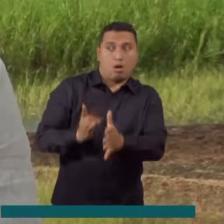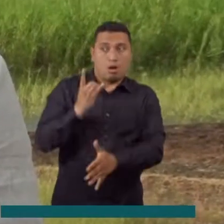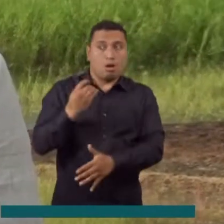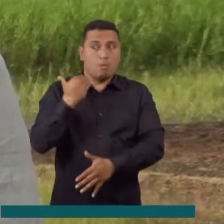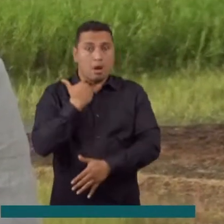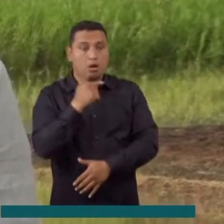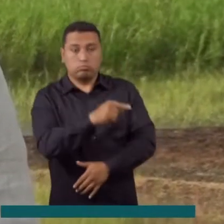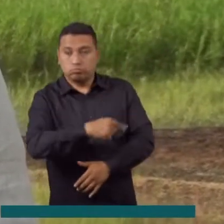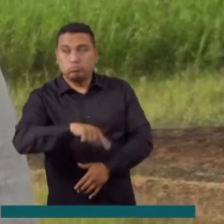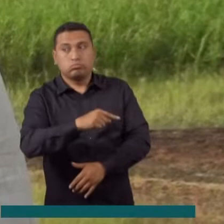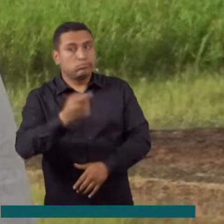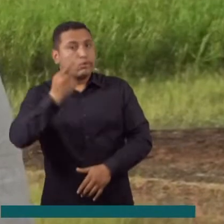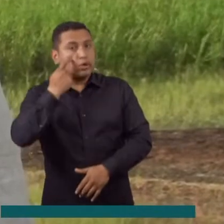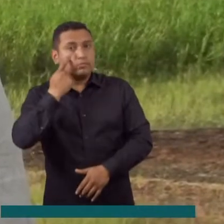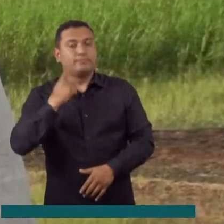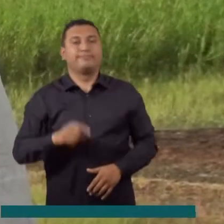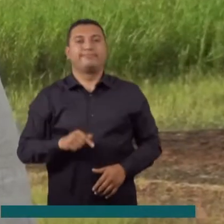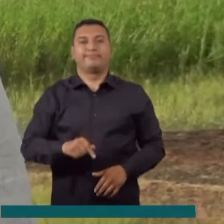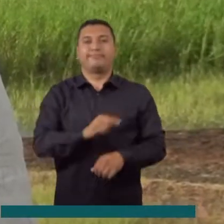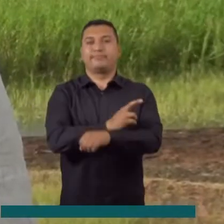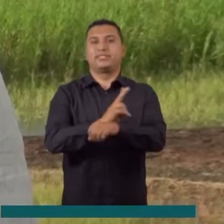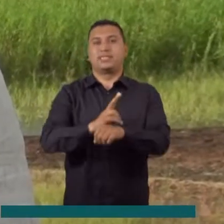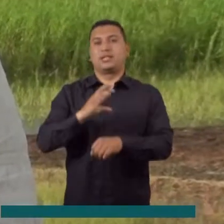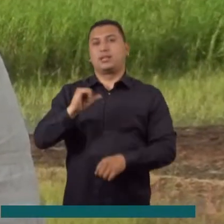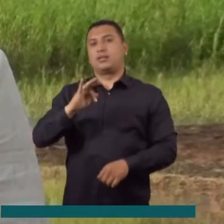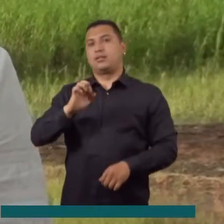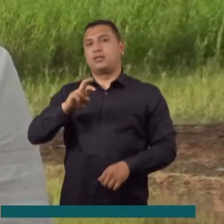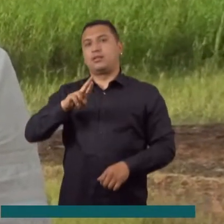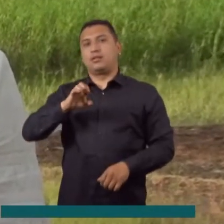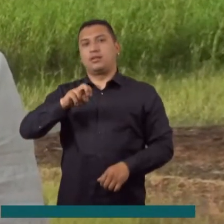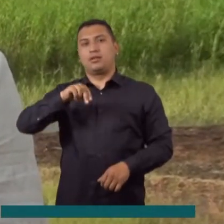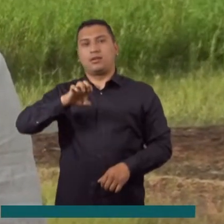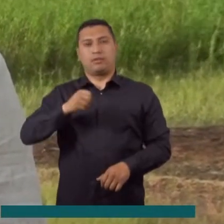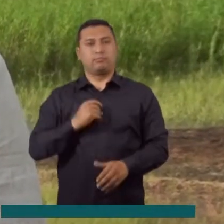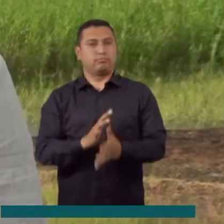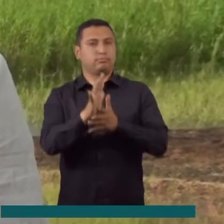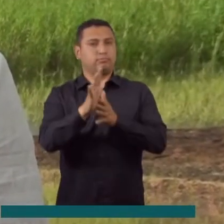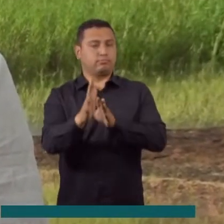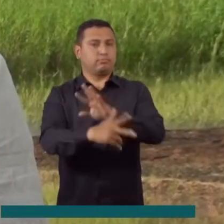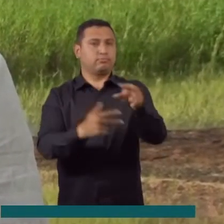pueda estar acechándolas. Desde Puerto Carreño, Bichá, informó Caterin Vargas para Enlace 13.